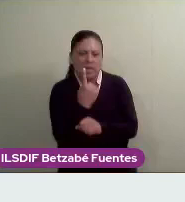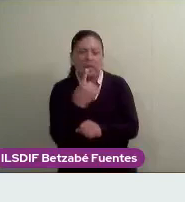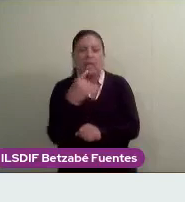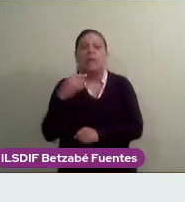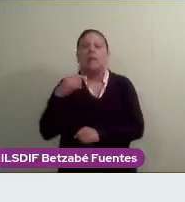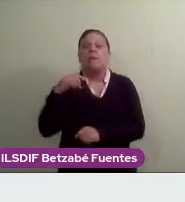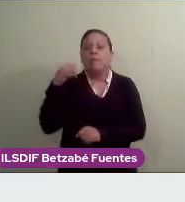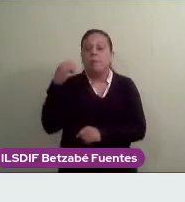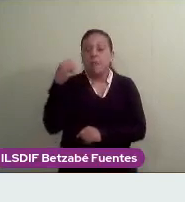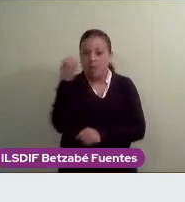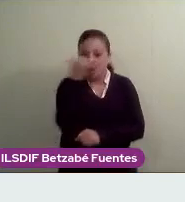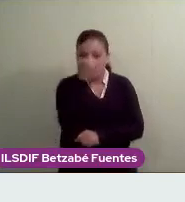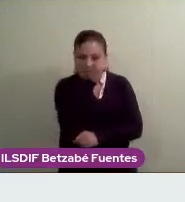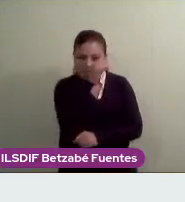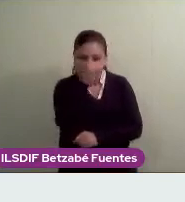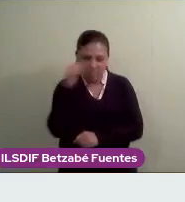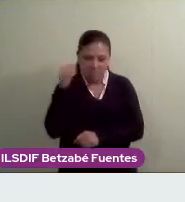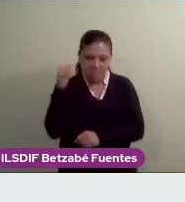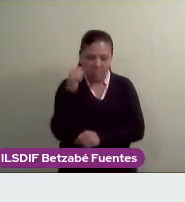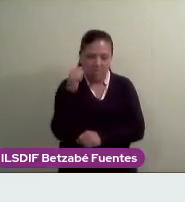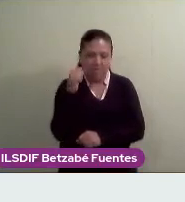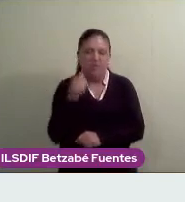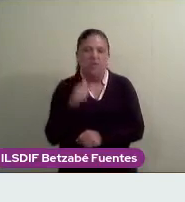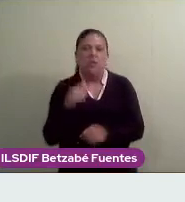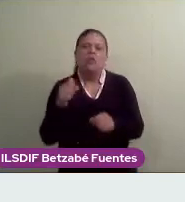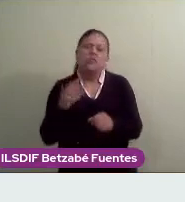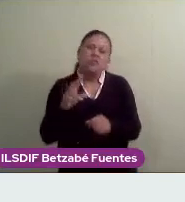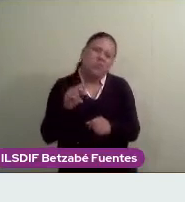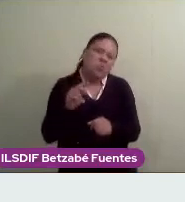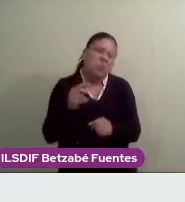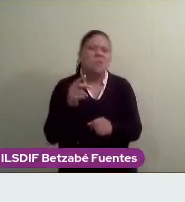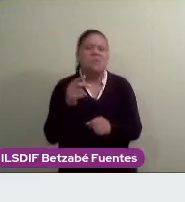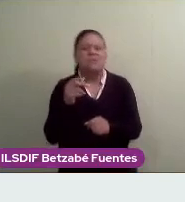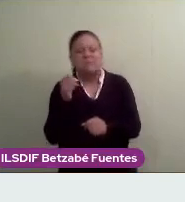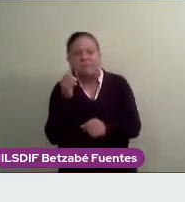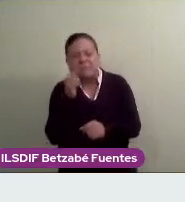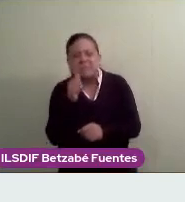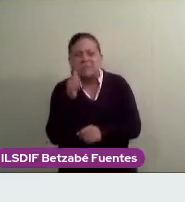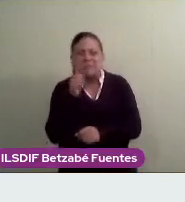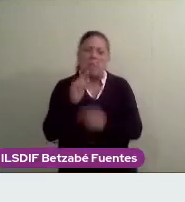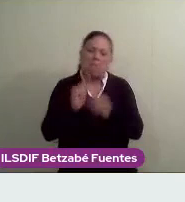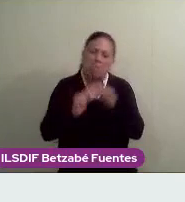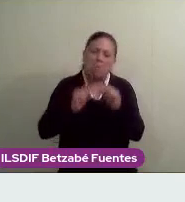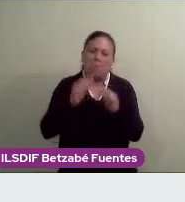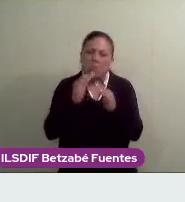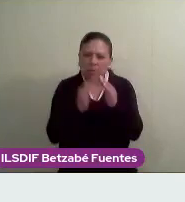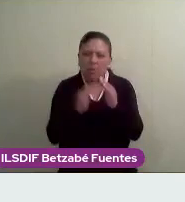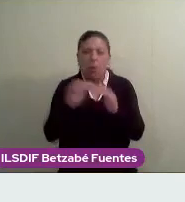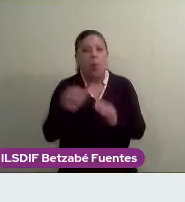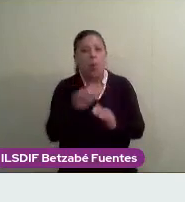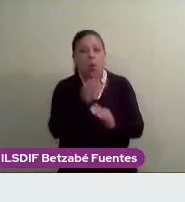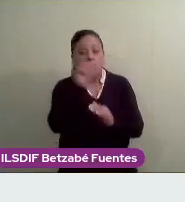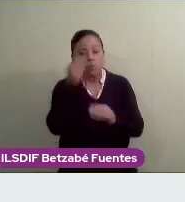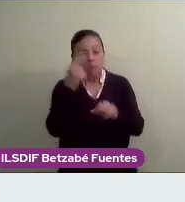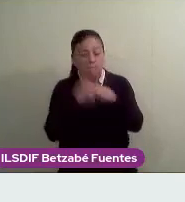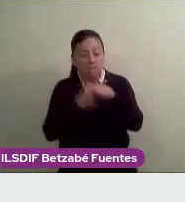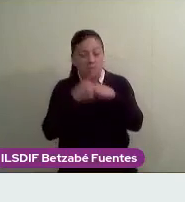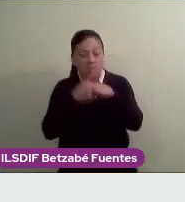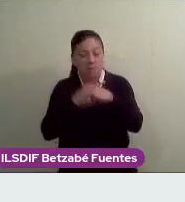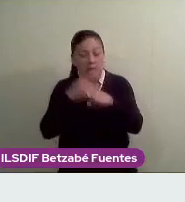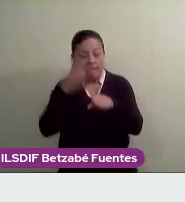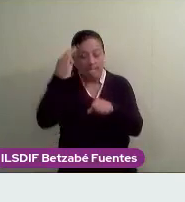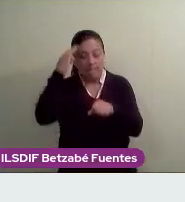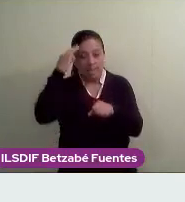frecuente. Existen otras situaciones, a lo mejor trastornos como la esquizofrenia, como el